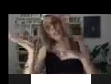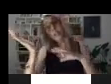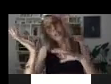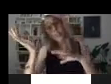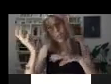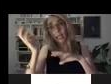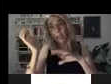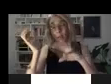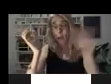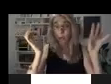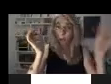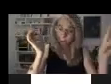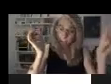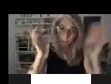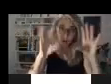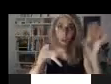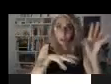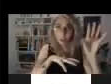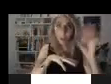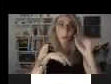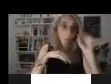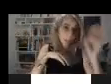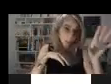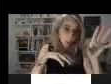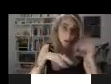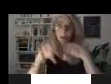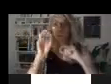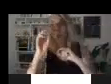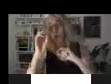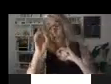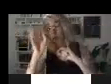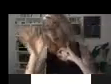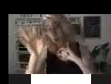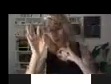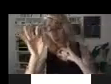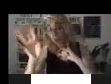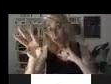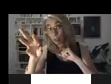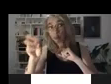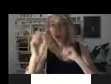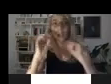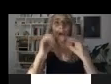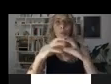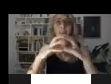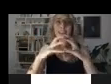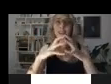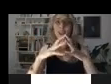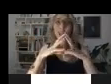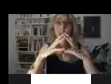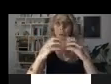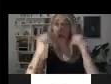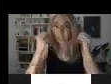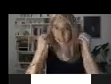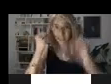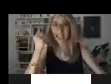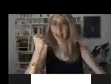La otra dimensión de la que habíamos hablado al principio, dijimos que había un valor económico, y un valor simbólico, pensando